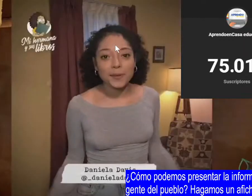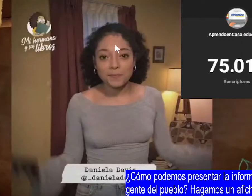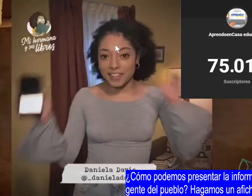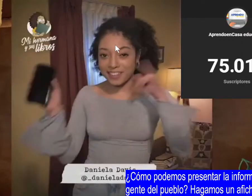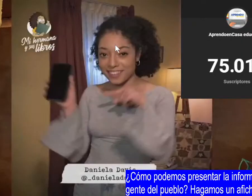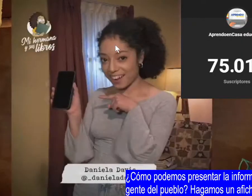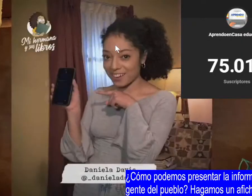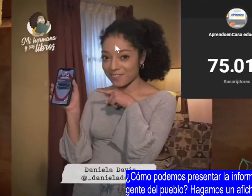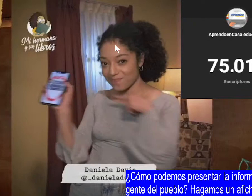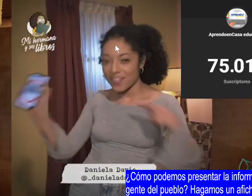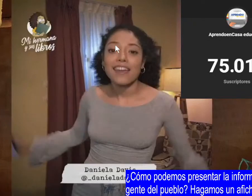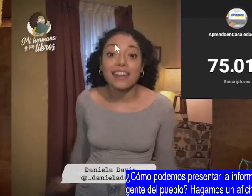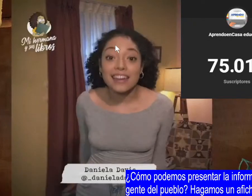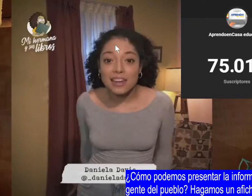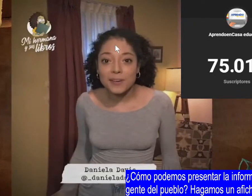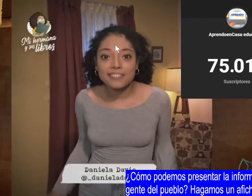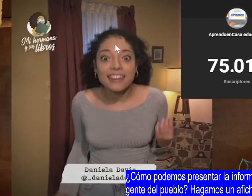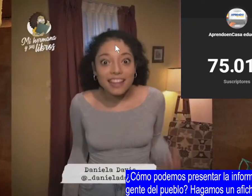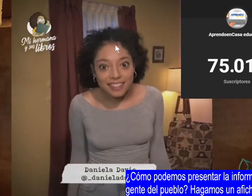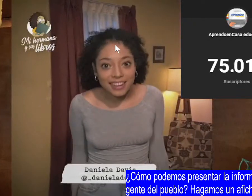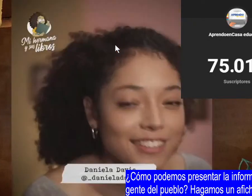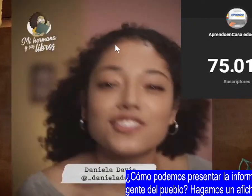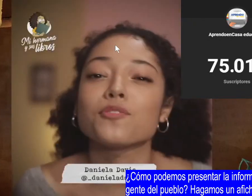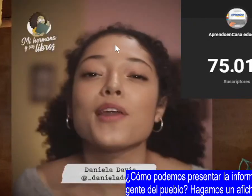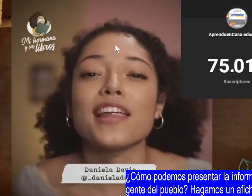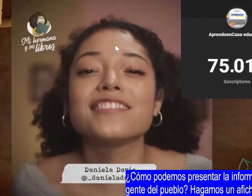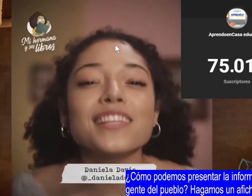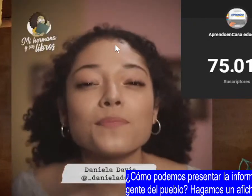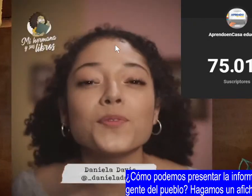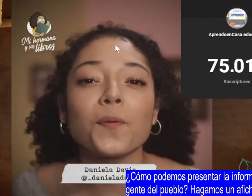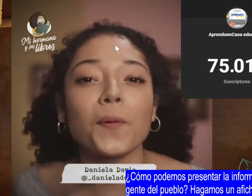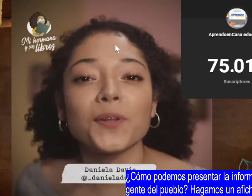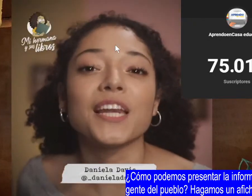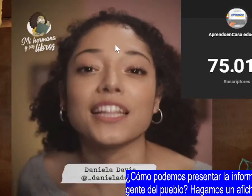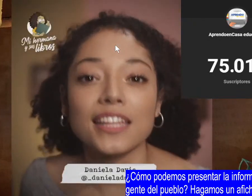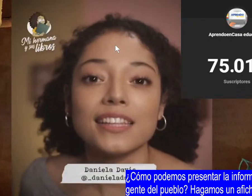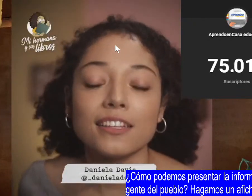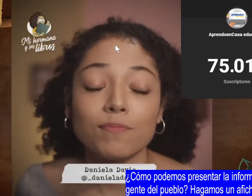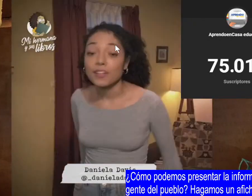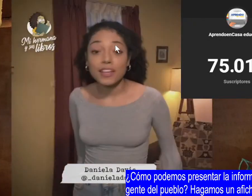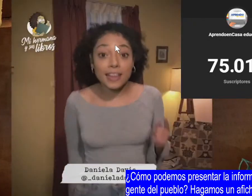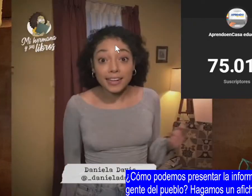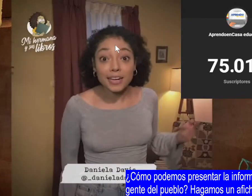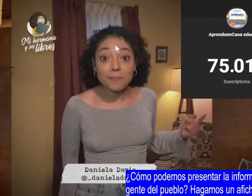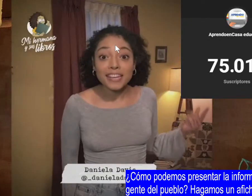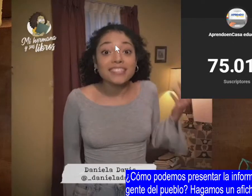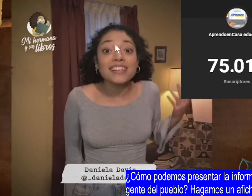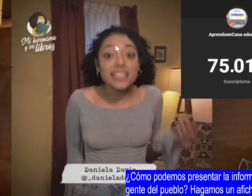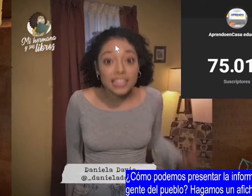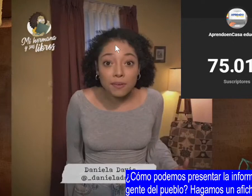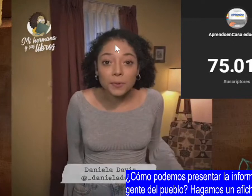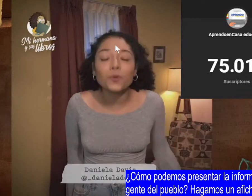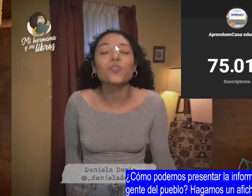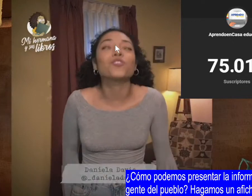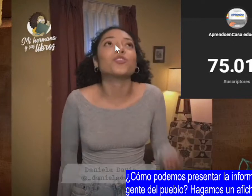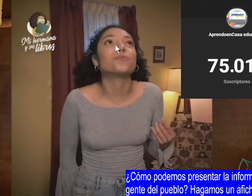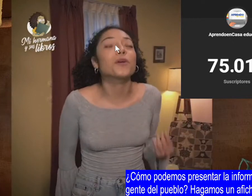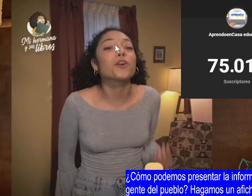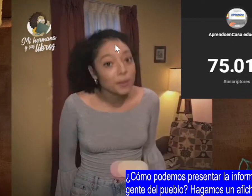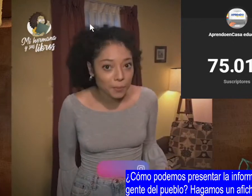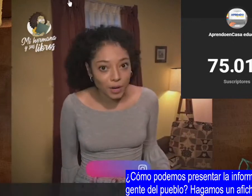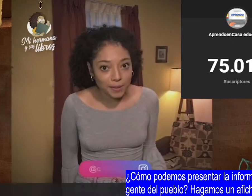han aumentado, ¿no? Por ejemplo, tenía 20 suscriptores, ahora tiene 50. Otro tenía 10 suscriptores, ahora tiene 60. Y